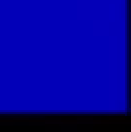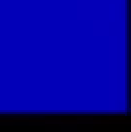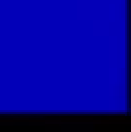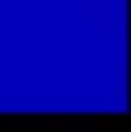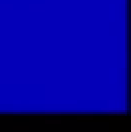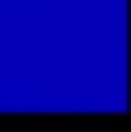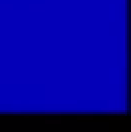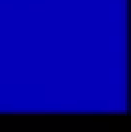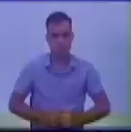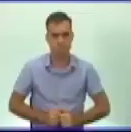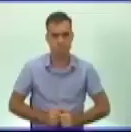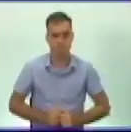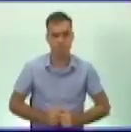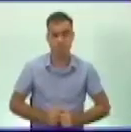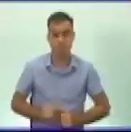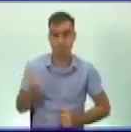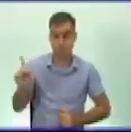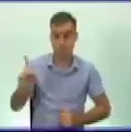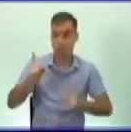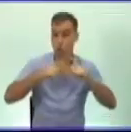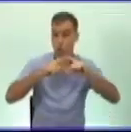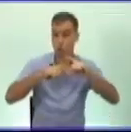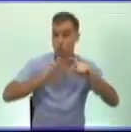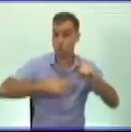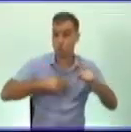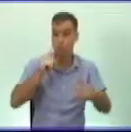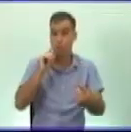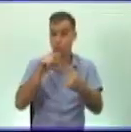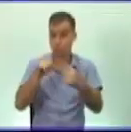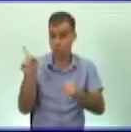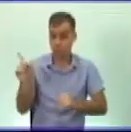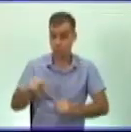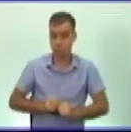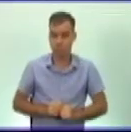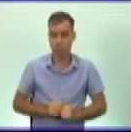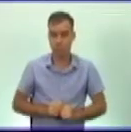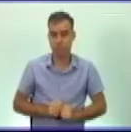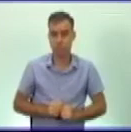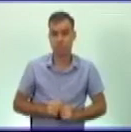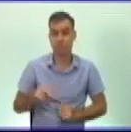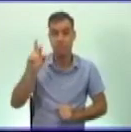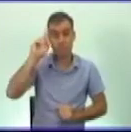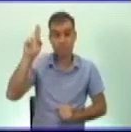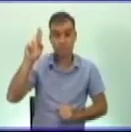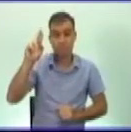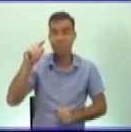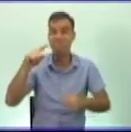Tenemos ahí los contenidos a evaluar en el trabajo de control. Observen, recuerden que en los 3